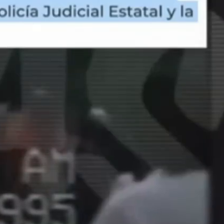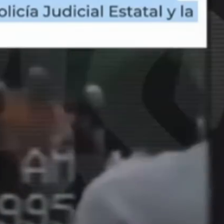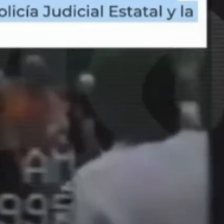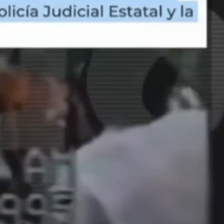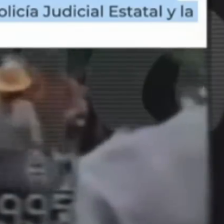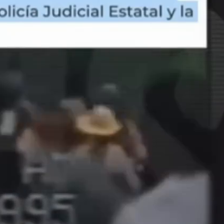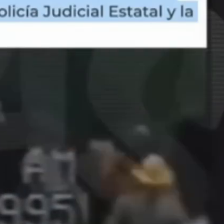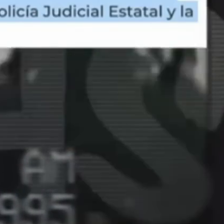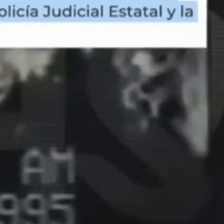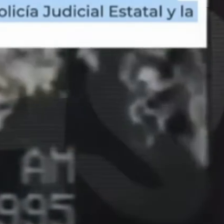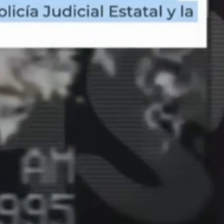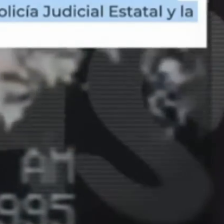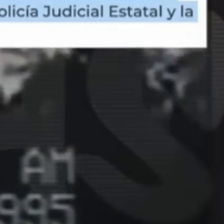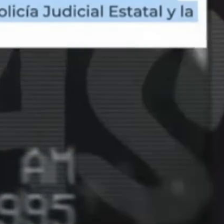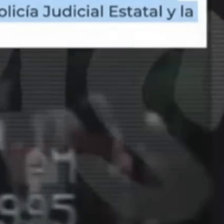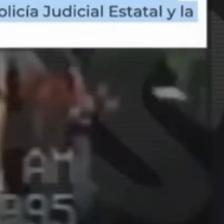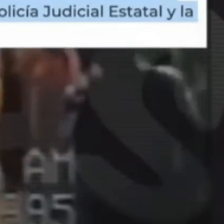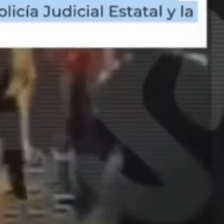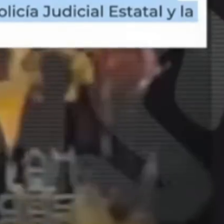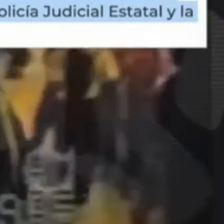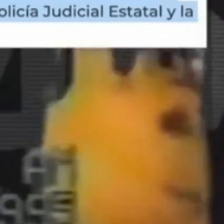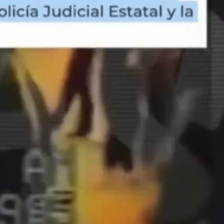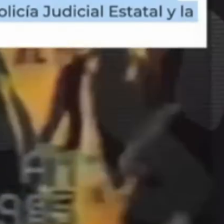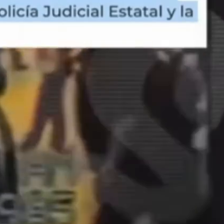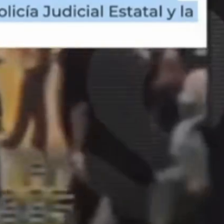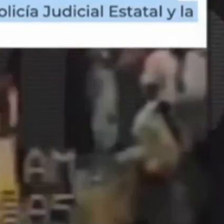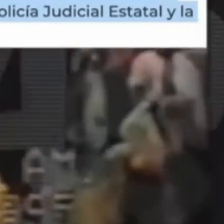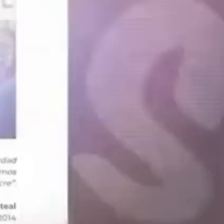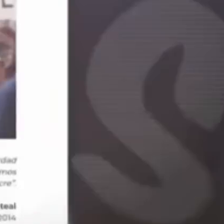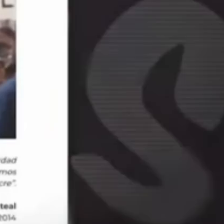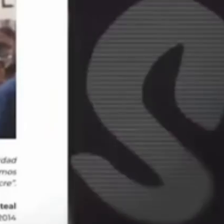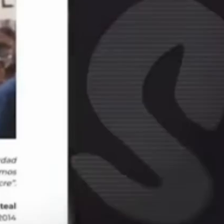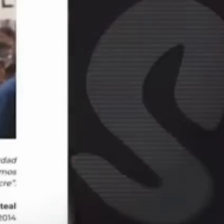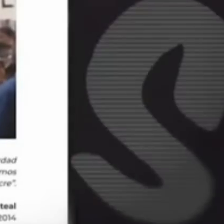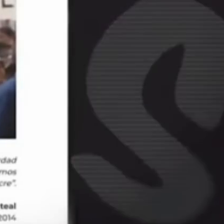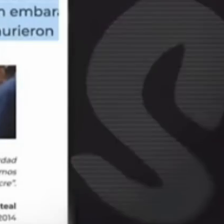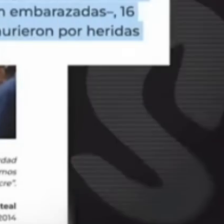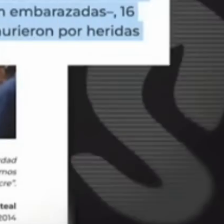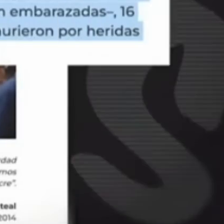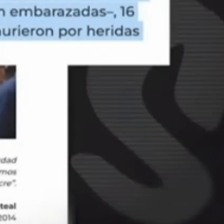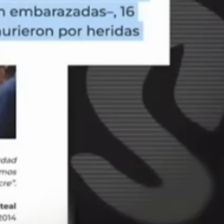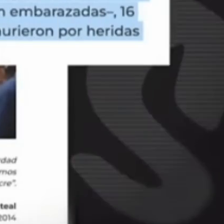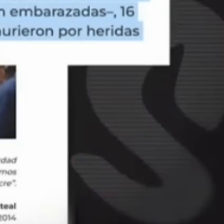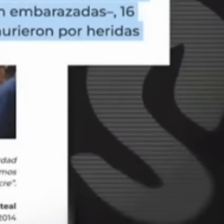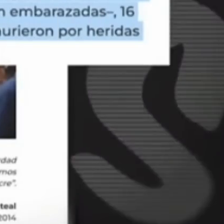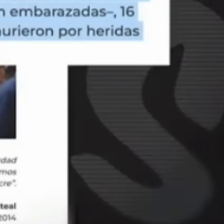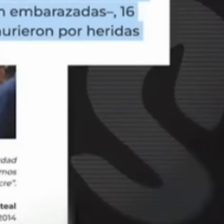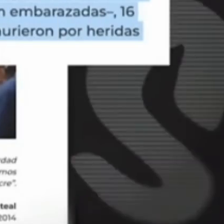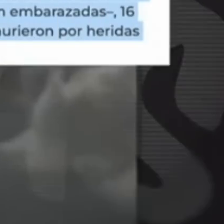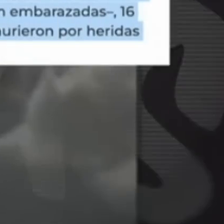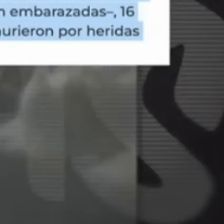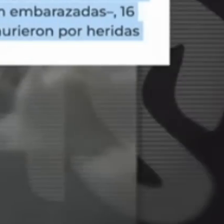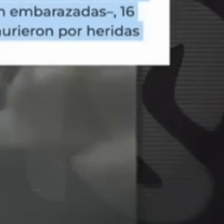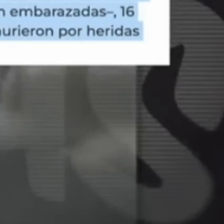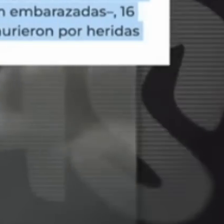judiciales, quienes dispararon contra los indefensos campesinos a 3 kilómetros del poblado de Aguas Blancas, Guerrero. El 22 de diciembre de 1997, un grupo de